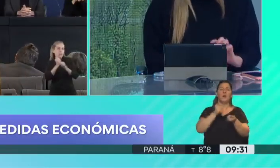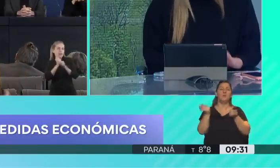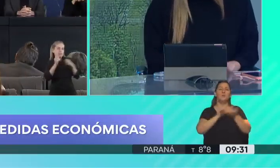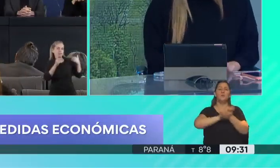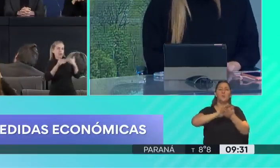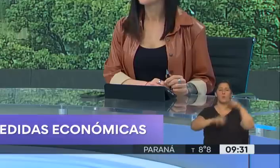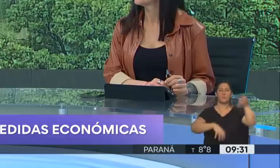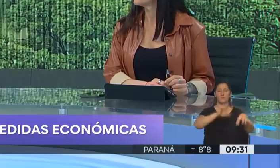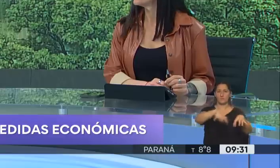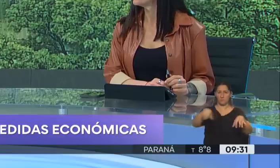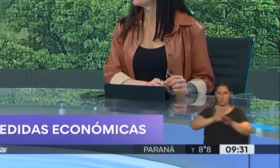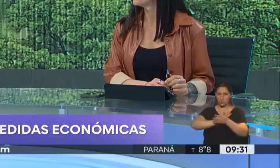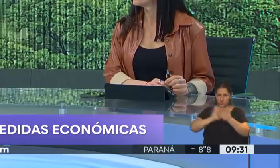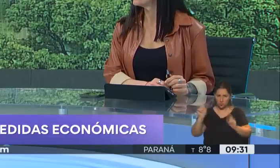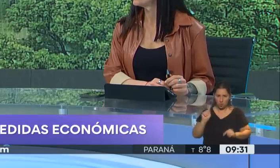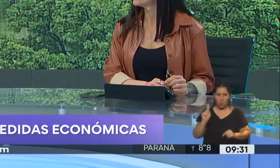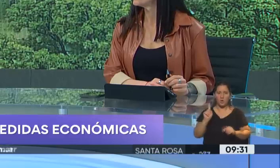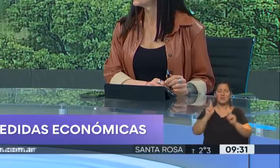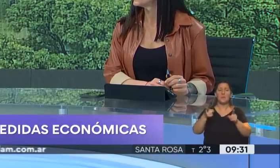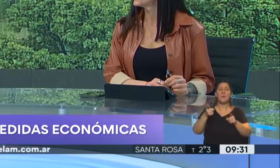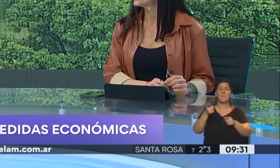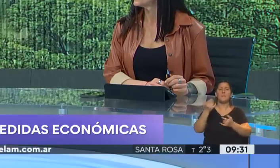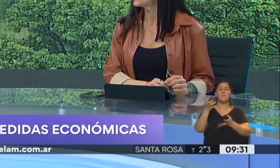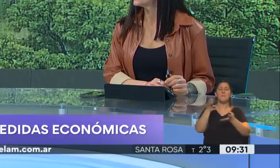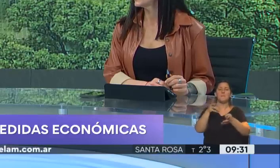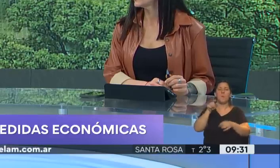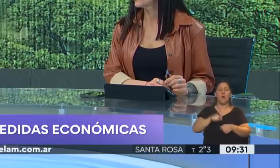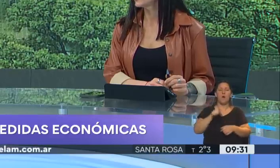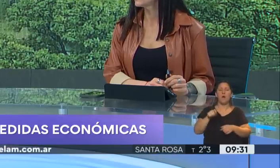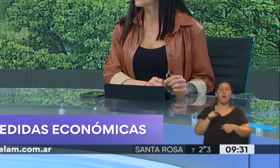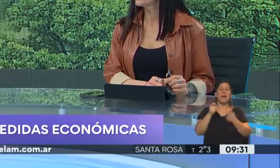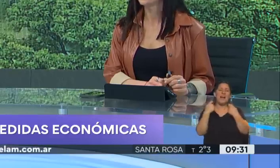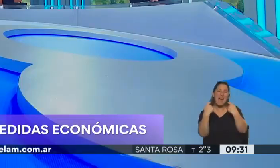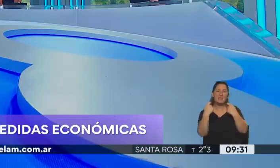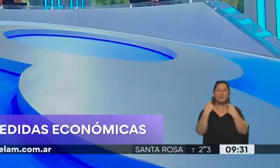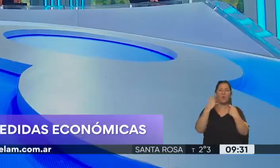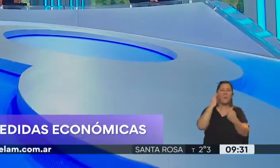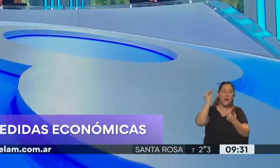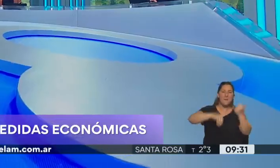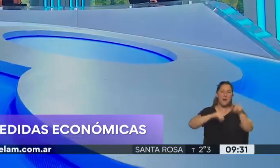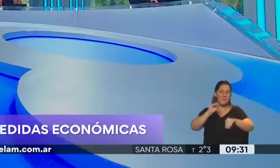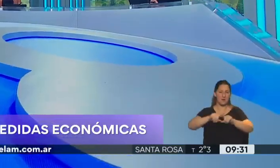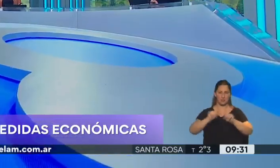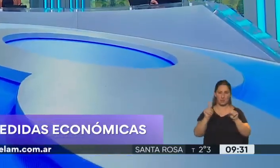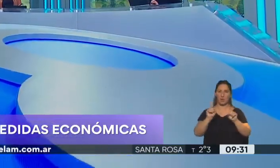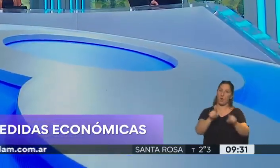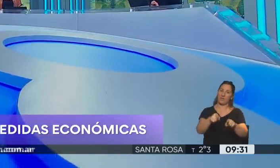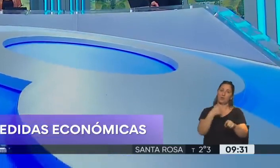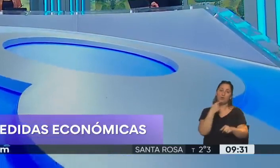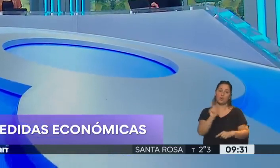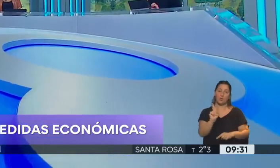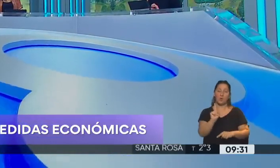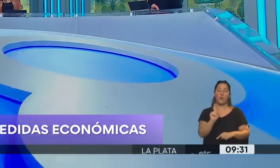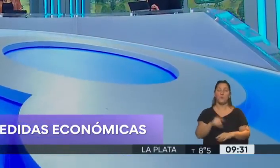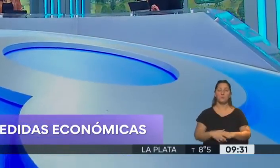concretamente la cne o más y no más utilizar la maquinita para agregar ingresos gastos bueno de eso no hablo concreto amor si no